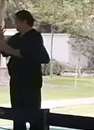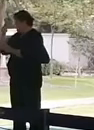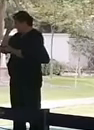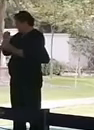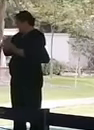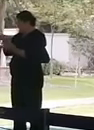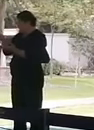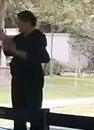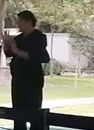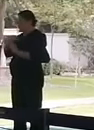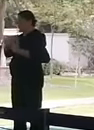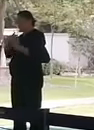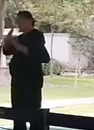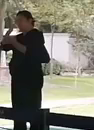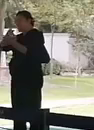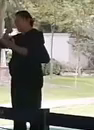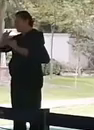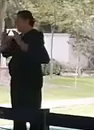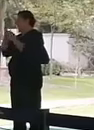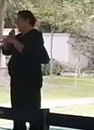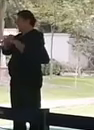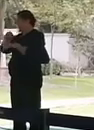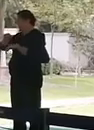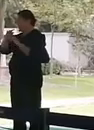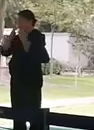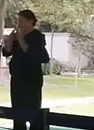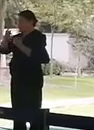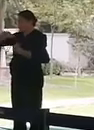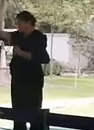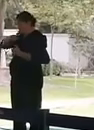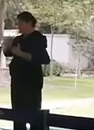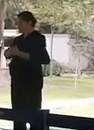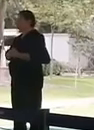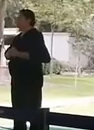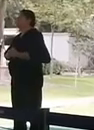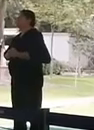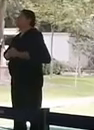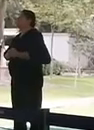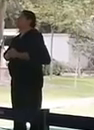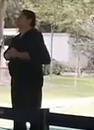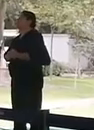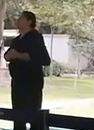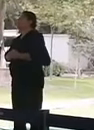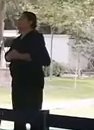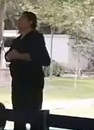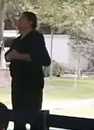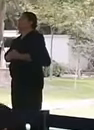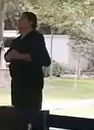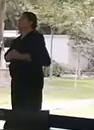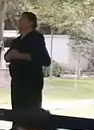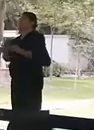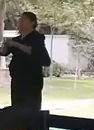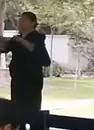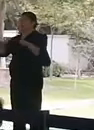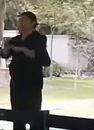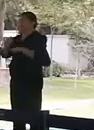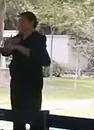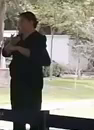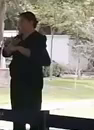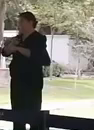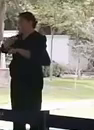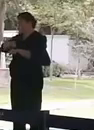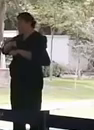estuvimos en la Casa Blanca por una reunión con el canciller, la vicepresidente Harris y el gabinete de los Estados Unidos en esto de la